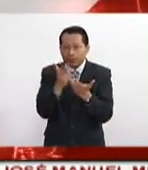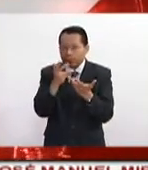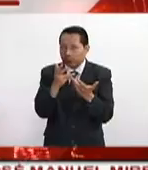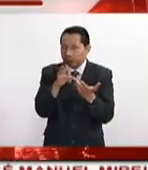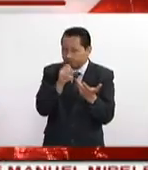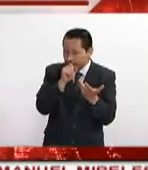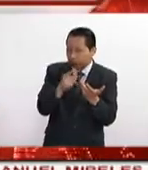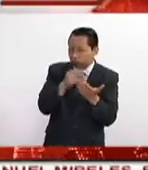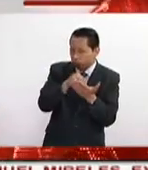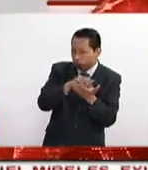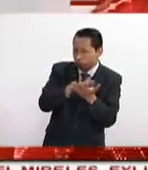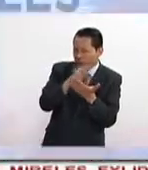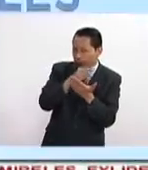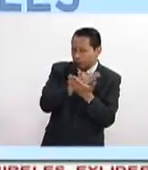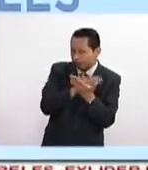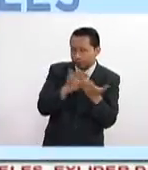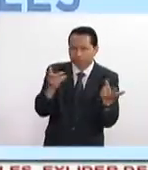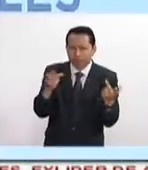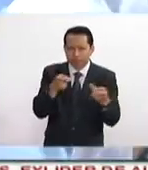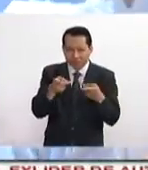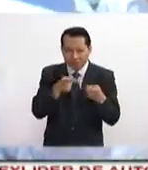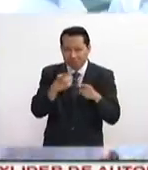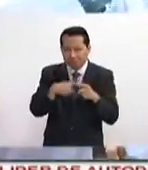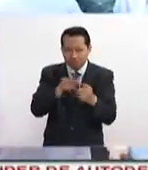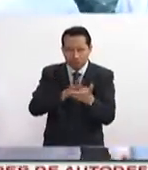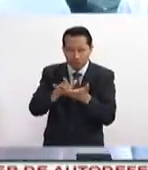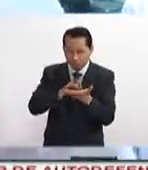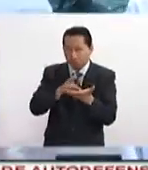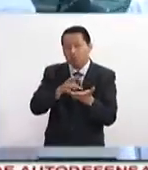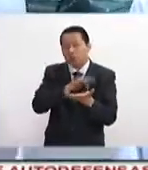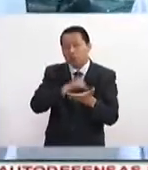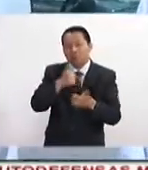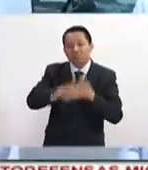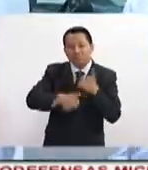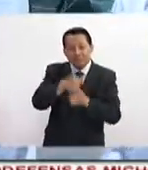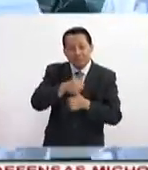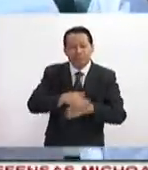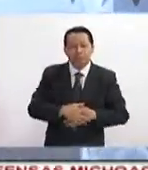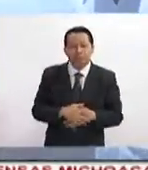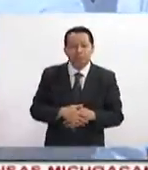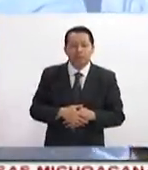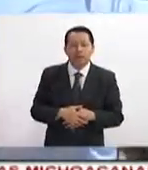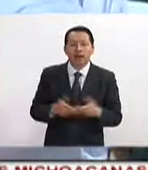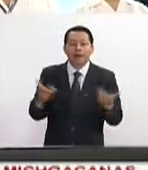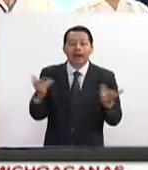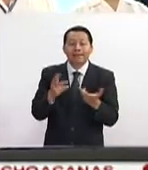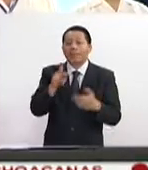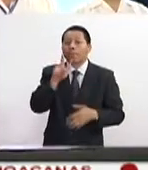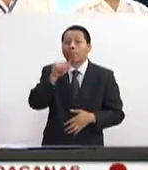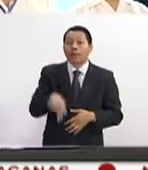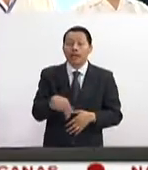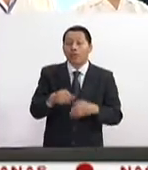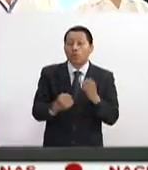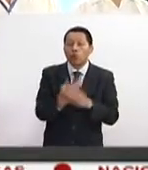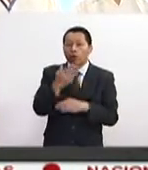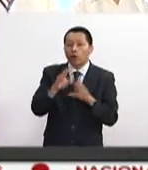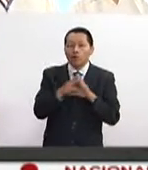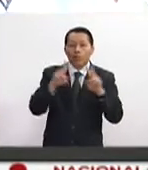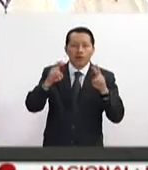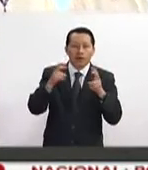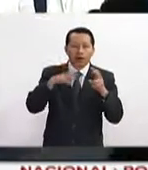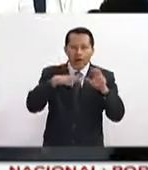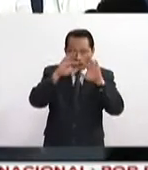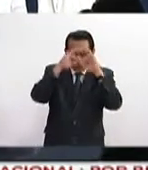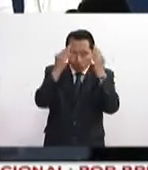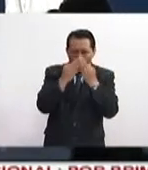y de competitividad. El secretario también destacó la creación de un plan estratégico denominado la